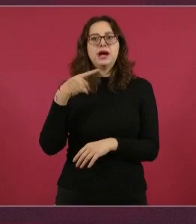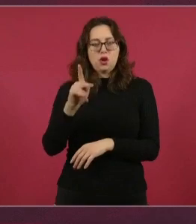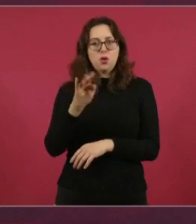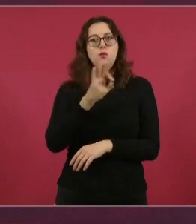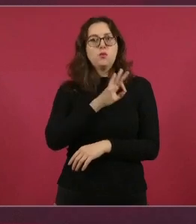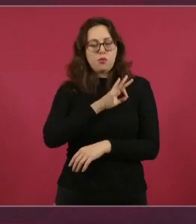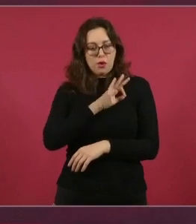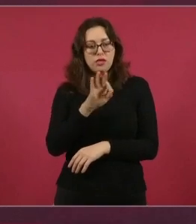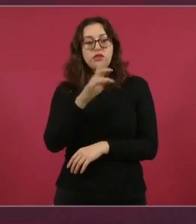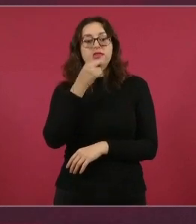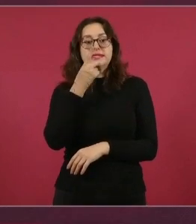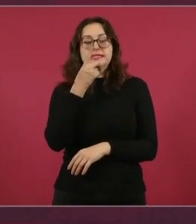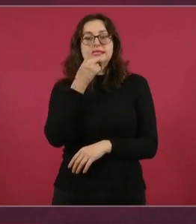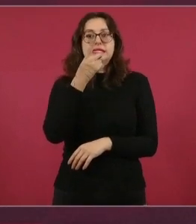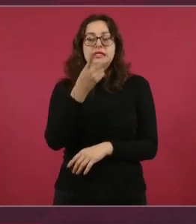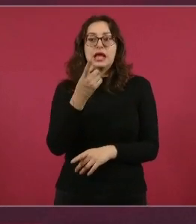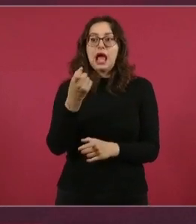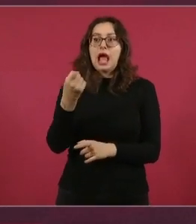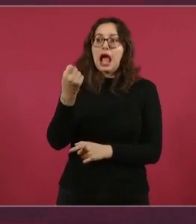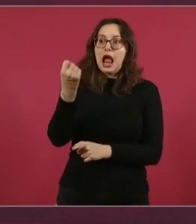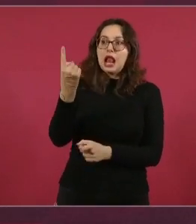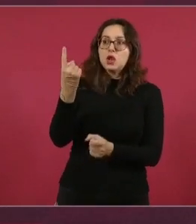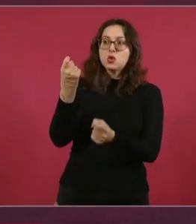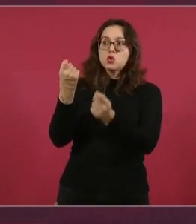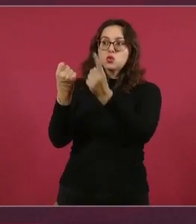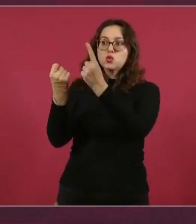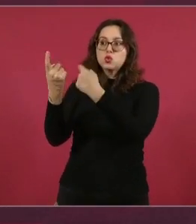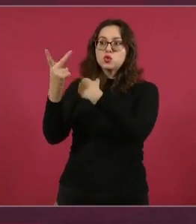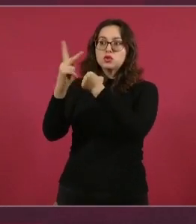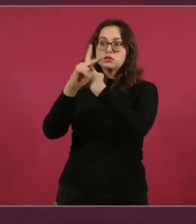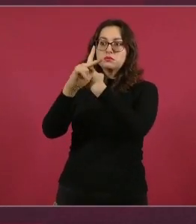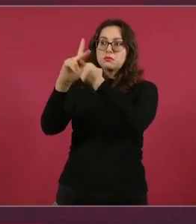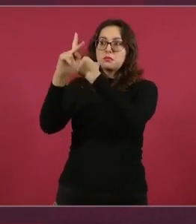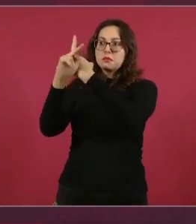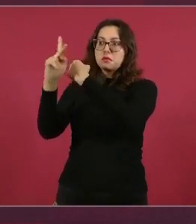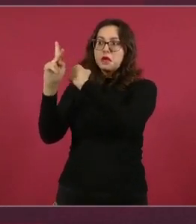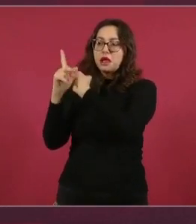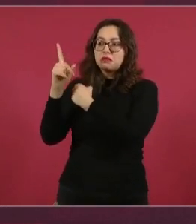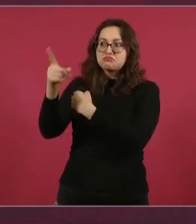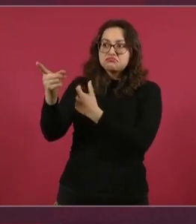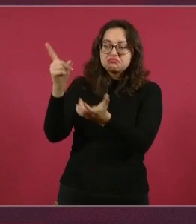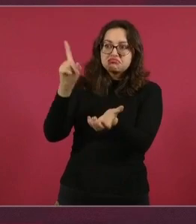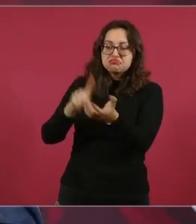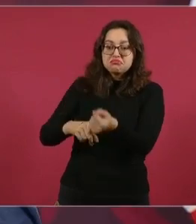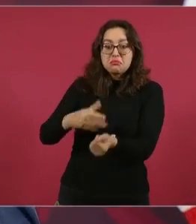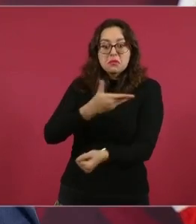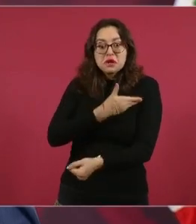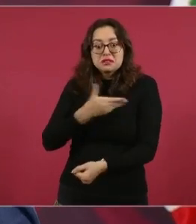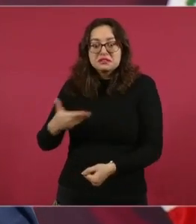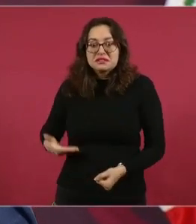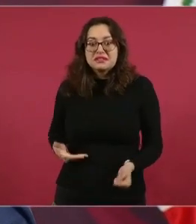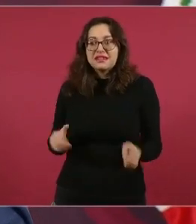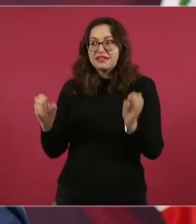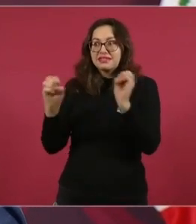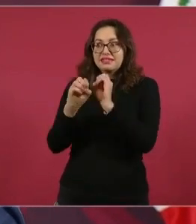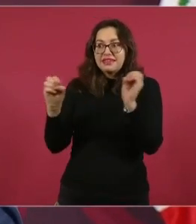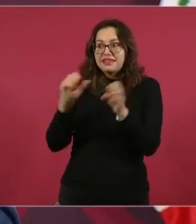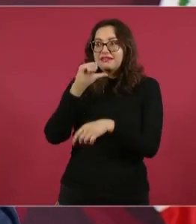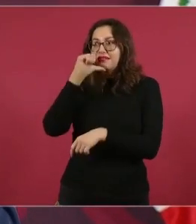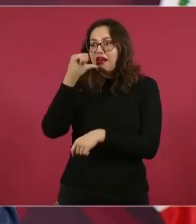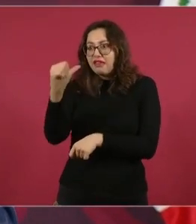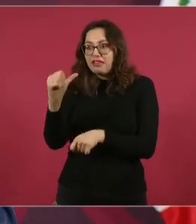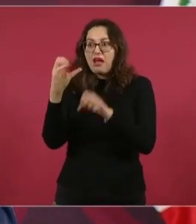que hay países que permanecen sin un gobierno estable